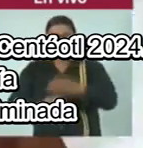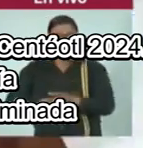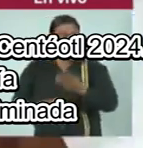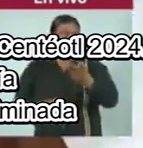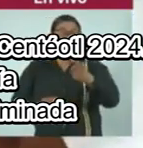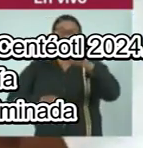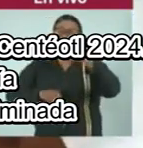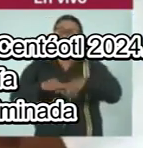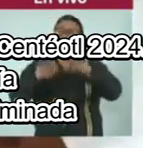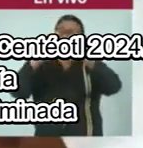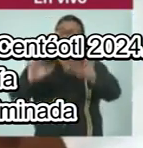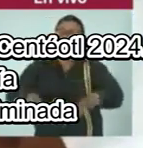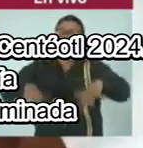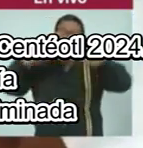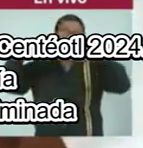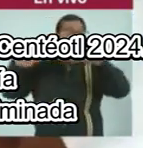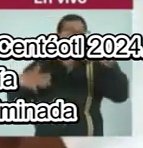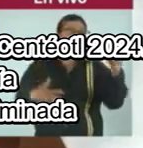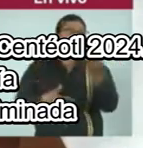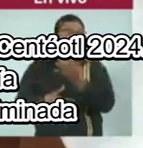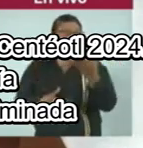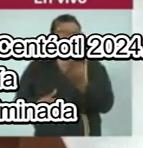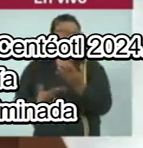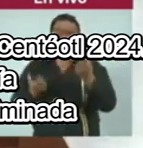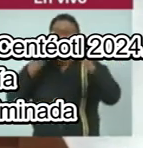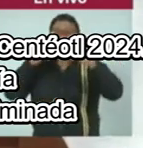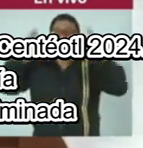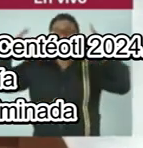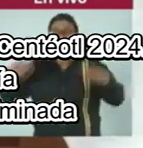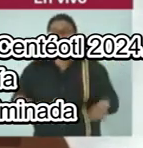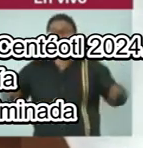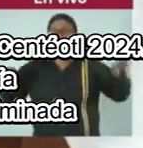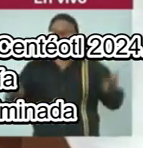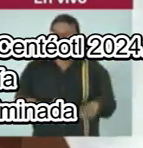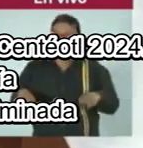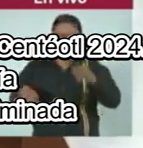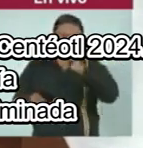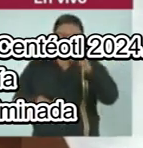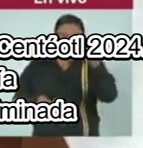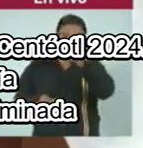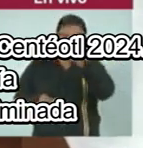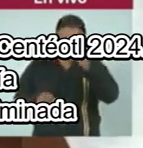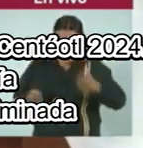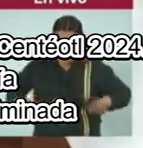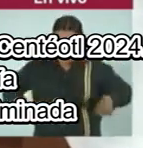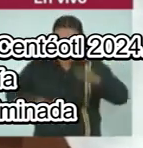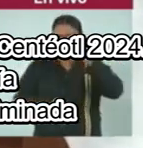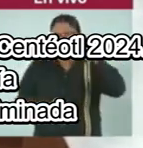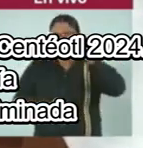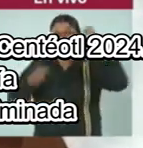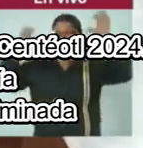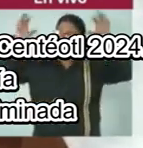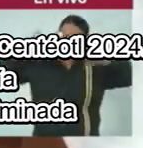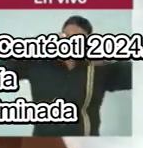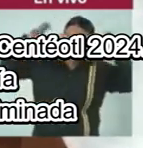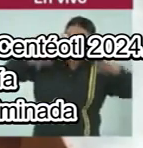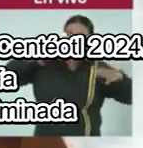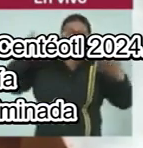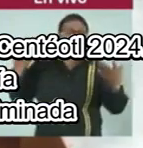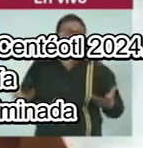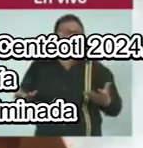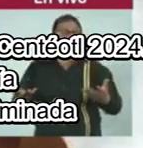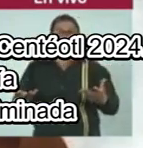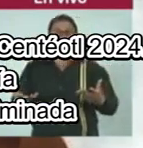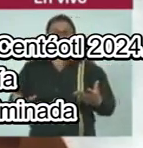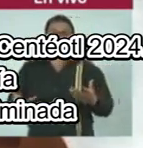colorido nos traen esos Sabores nos traen esa música Incluso en la gexa de ayer por la lluvia por lo que sea sí